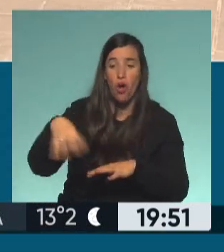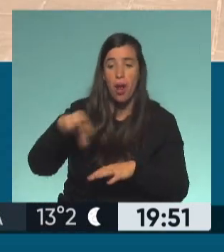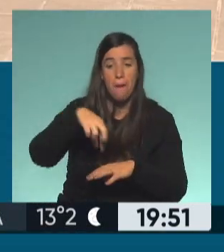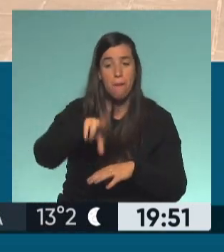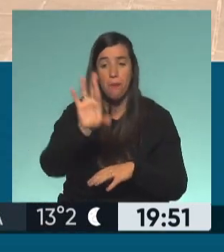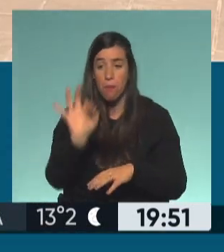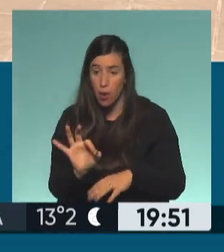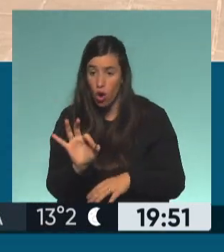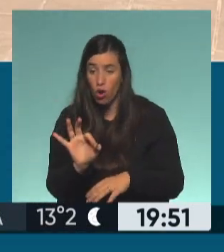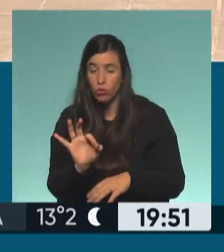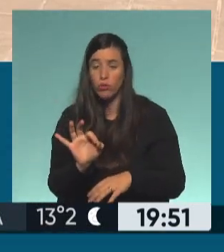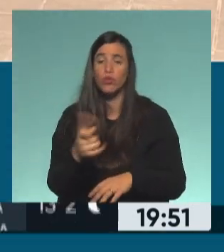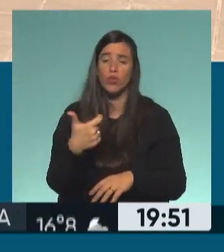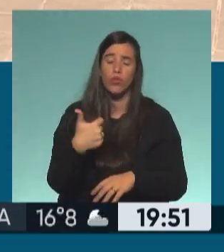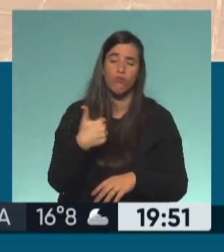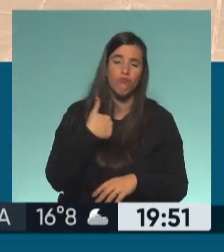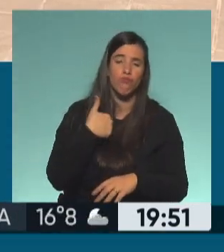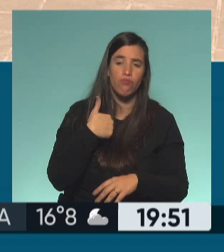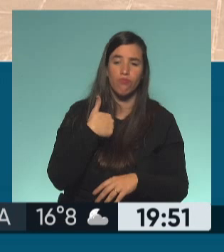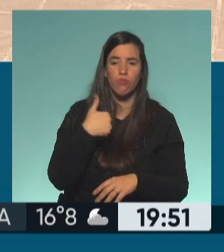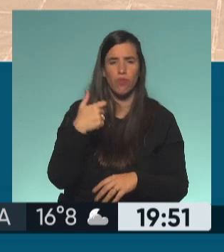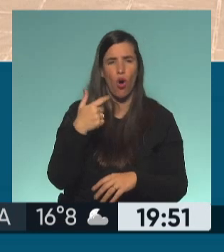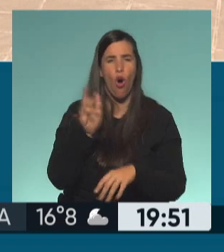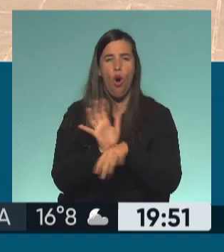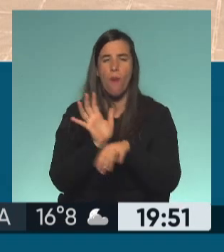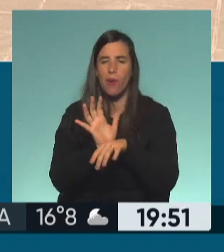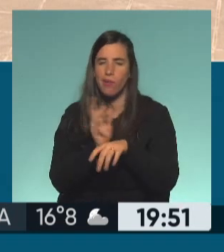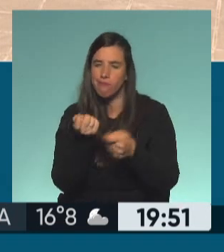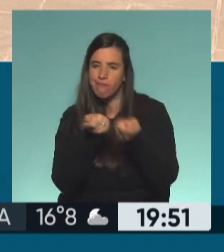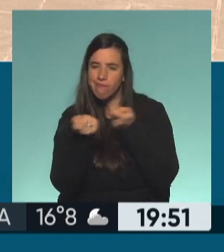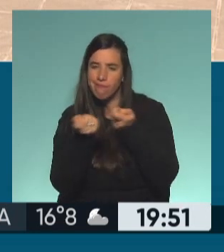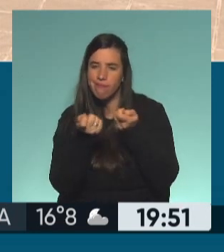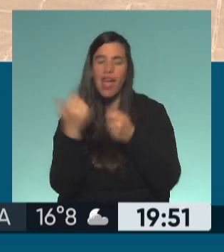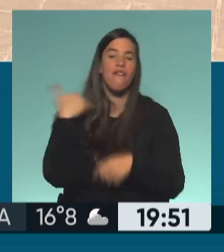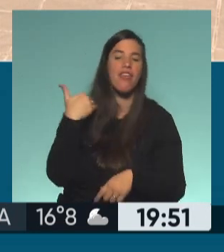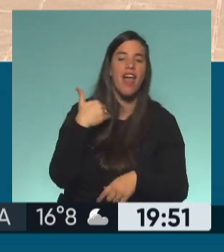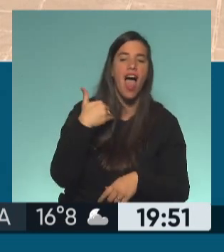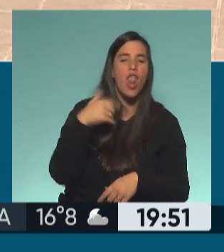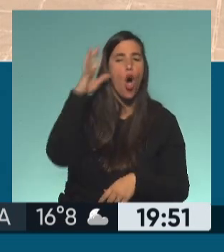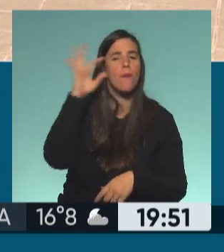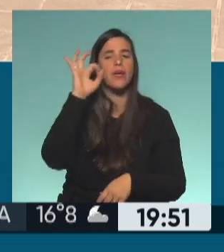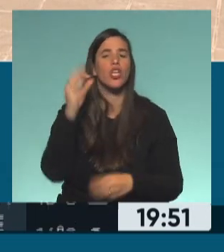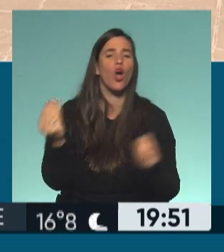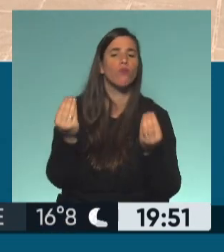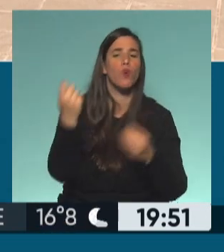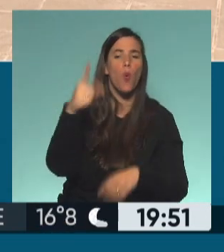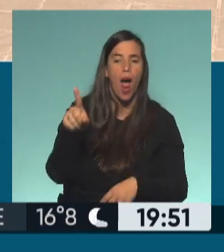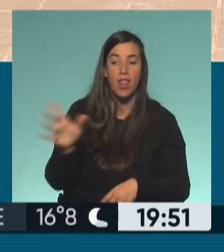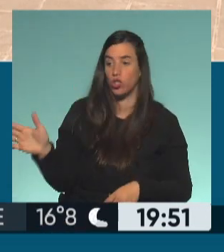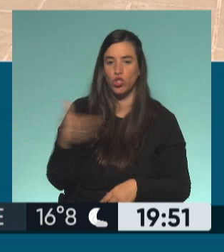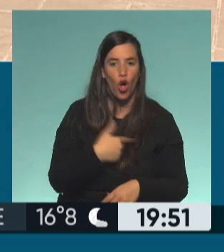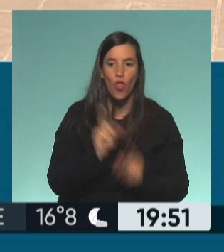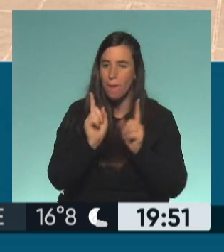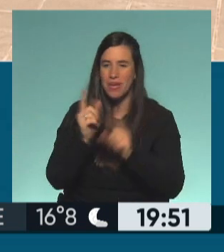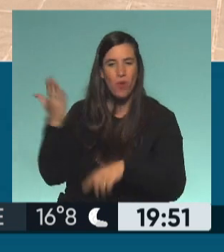y ahí me puse a hacer como un poco, a medir cómo estaba el pulso con respecto a Vidal desde los diferentes sectores, todos están con la misma teoría de lo que acaba de decir